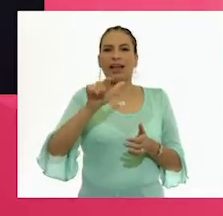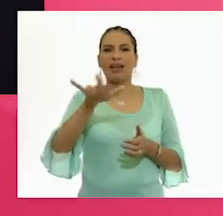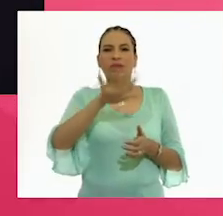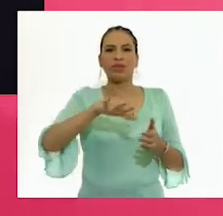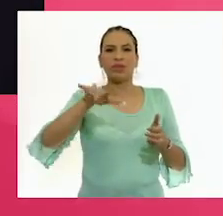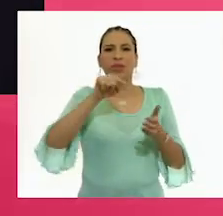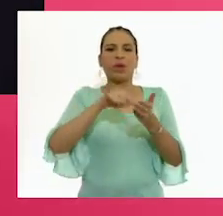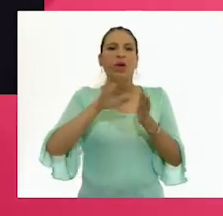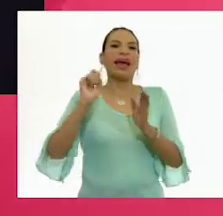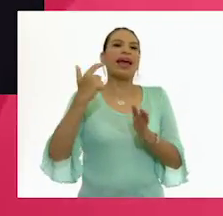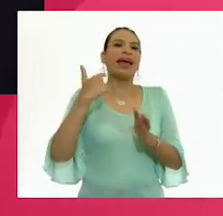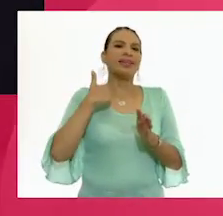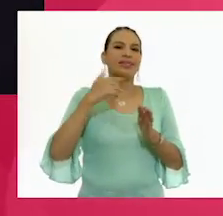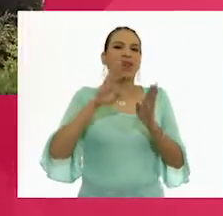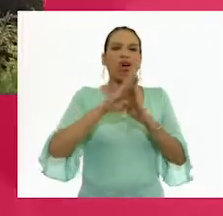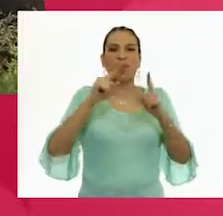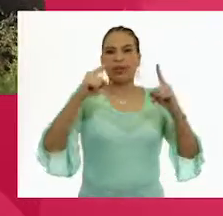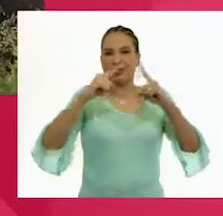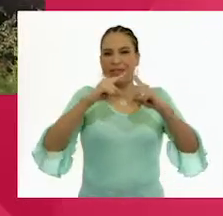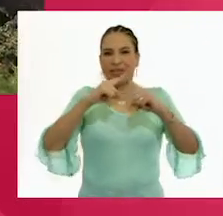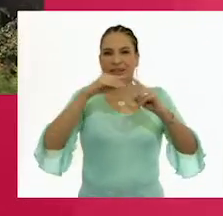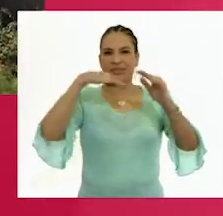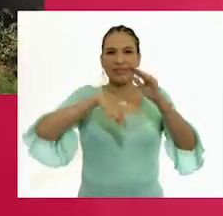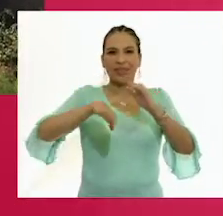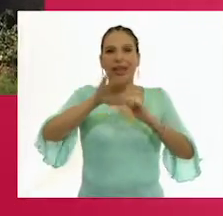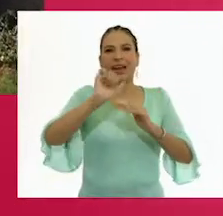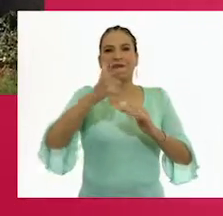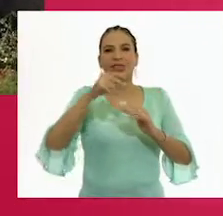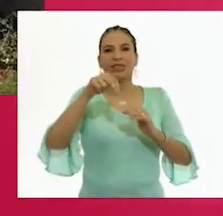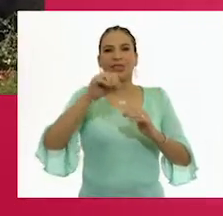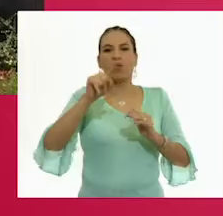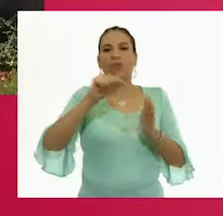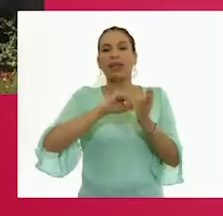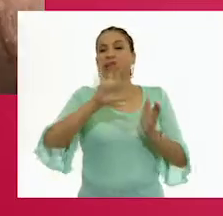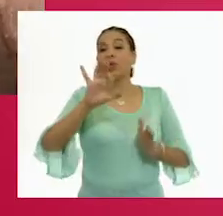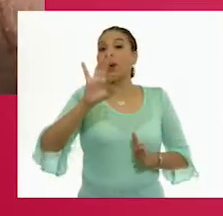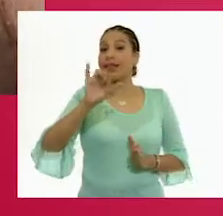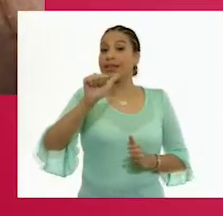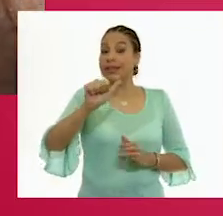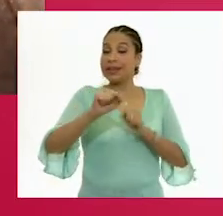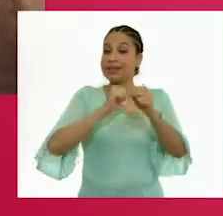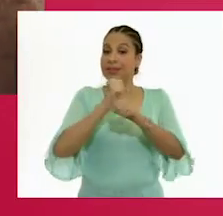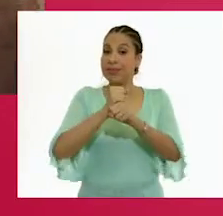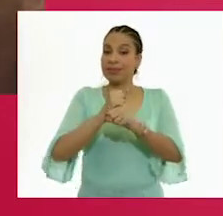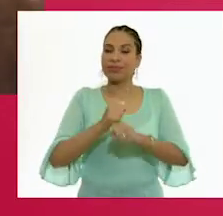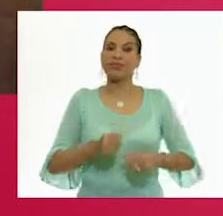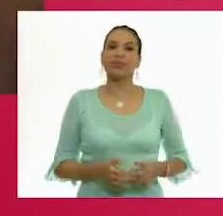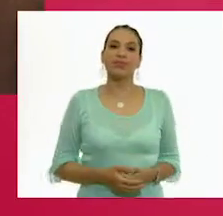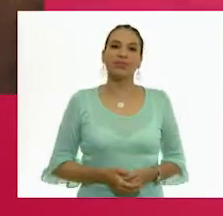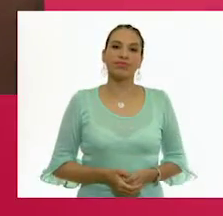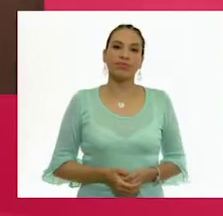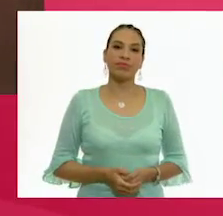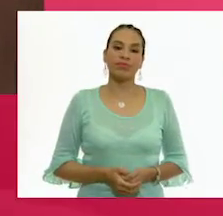el exconvento agustino, que data del año 1546.